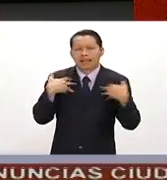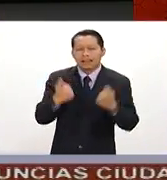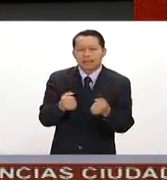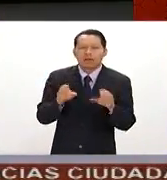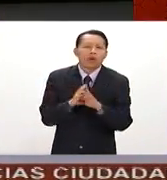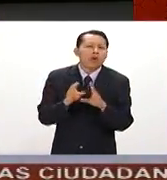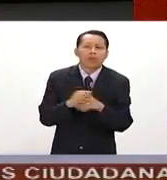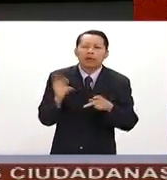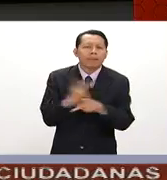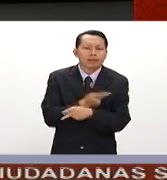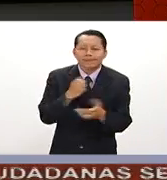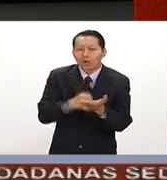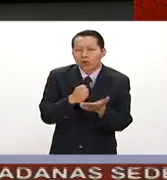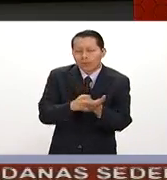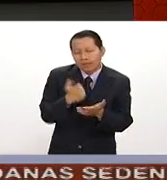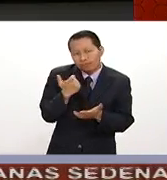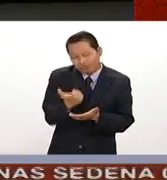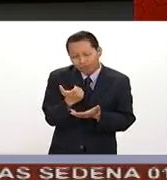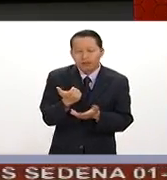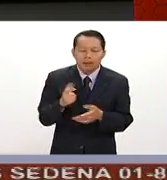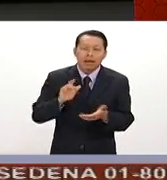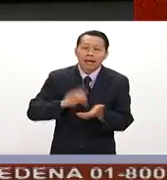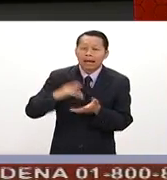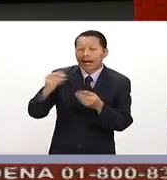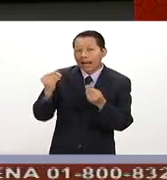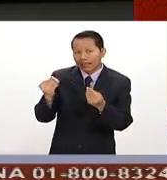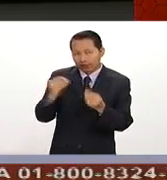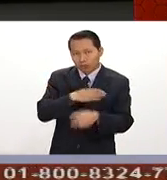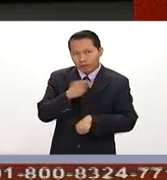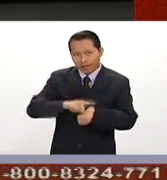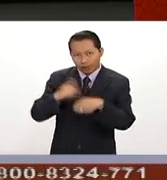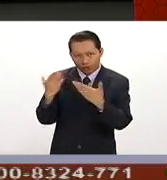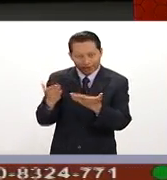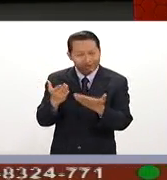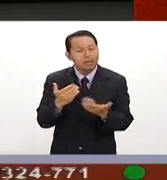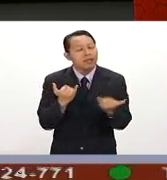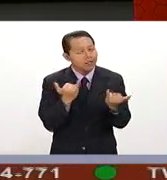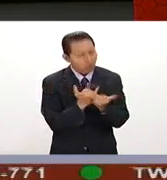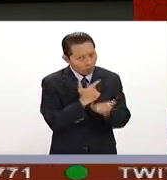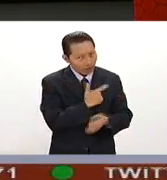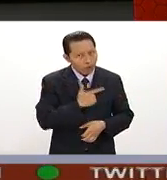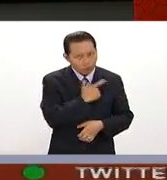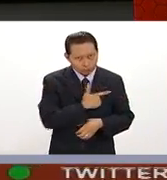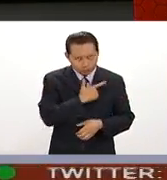con nuestra economía y nuestras finanzas. Muchas gracias y muy buenos días. Un placer, buenos días.